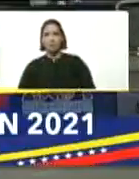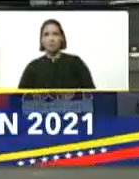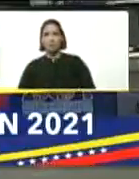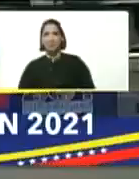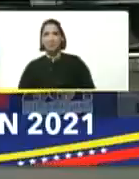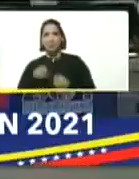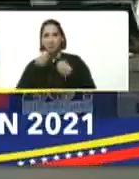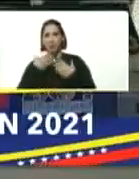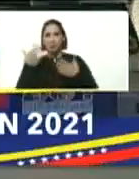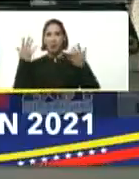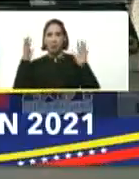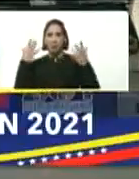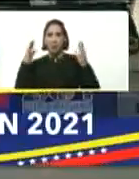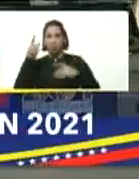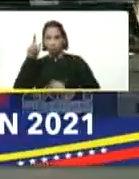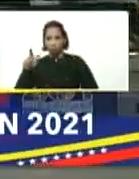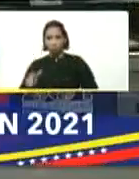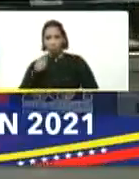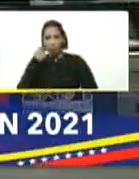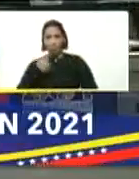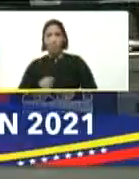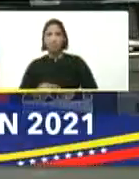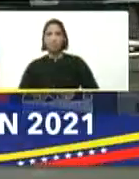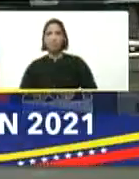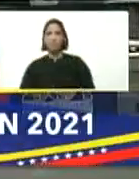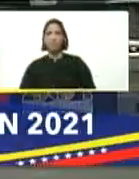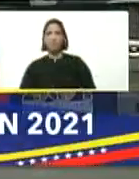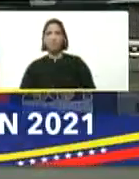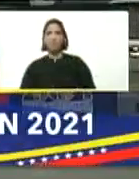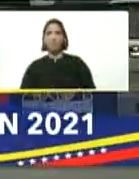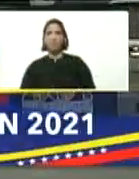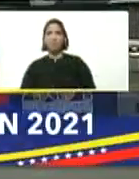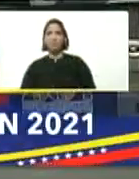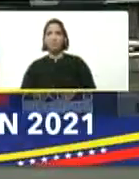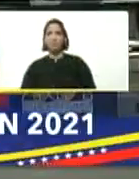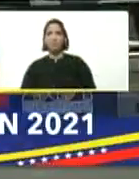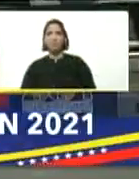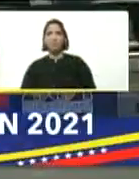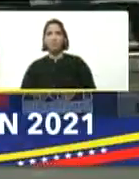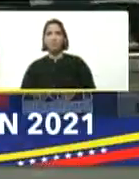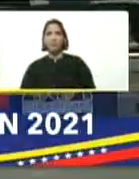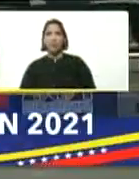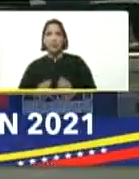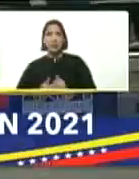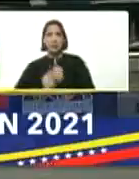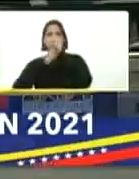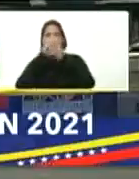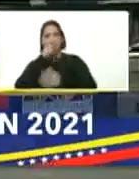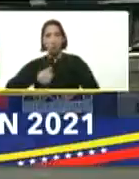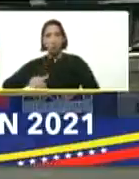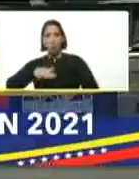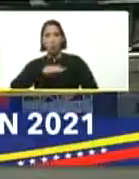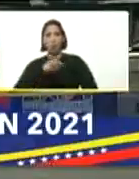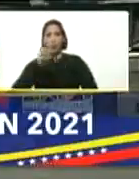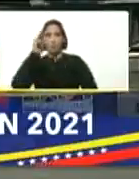Bueno, un aplauso a José Vicente Rangel y a Pepe Rangel, su hijo, líder de los pueblos de